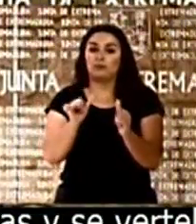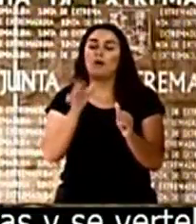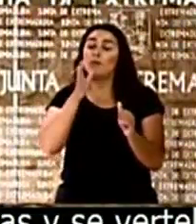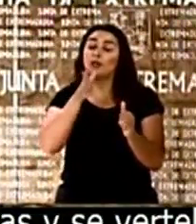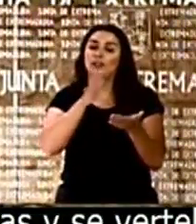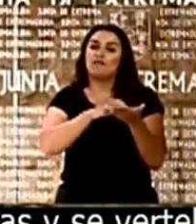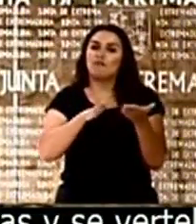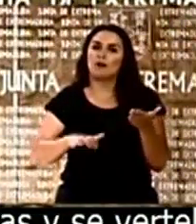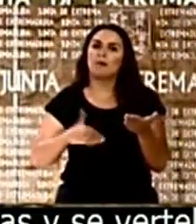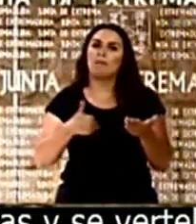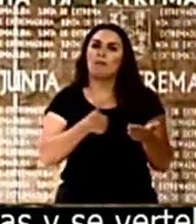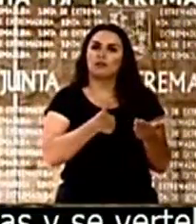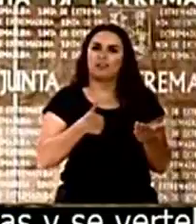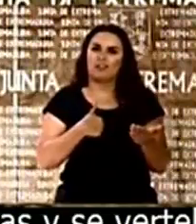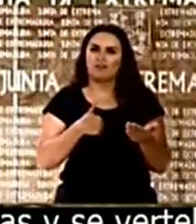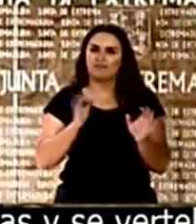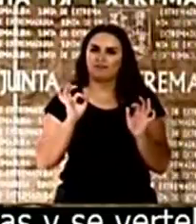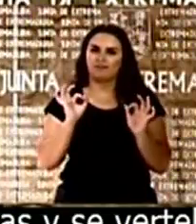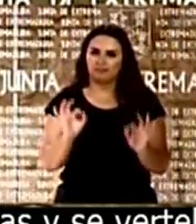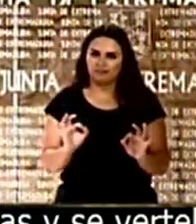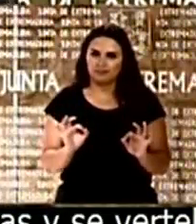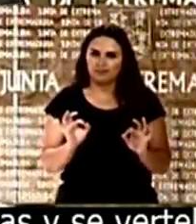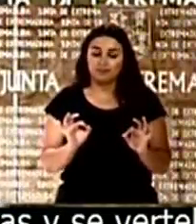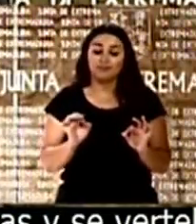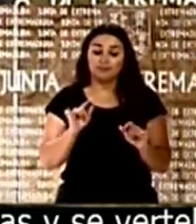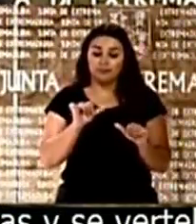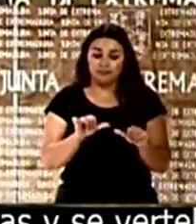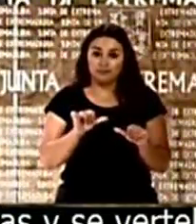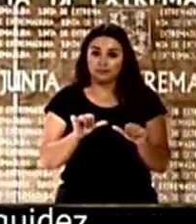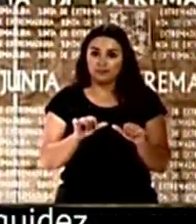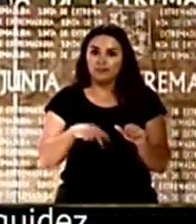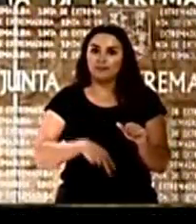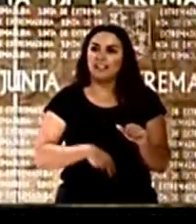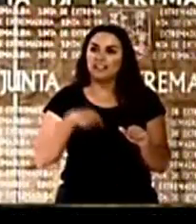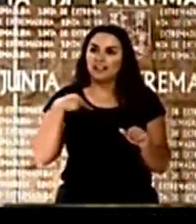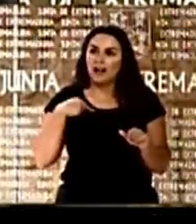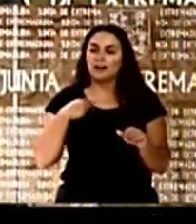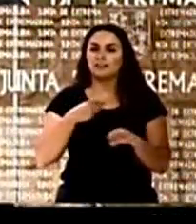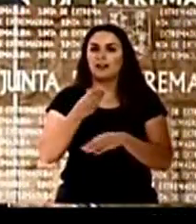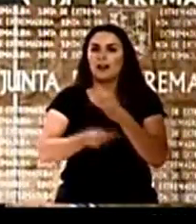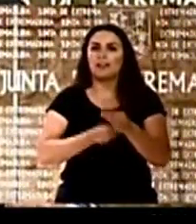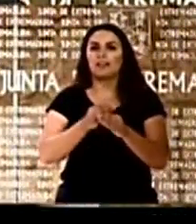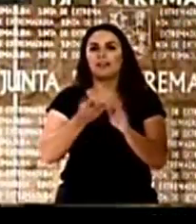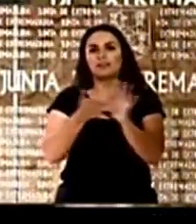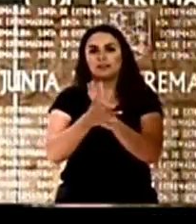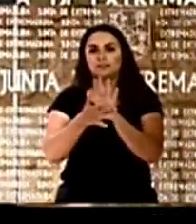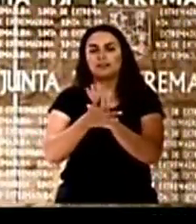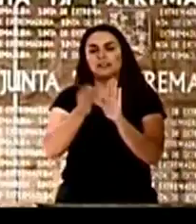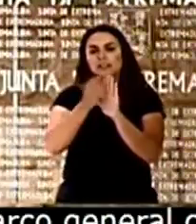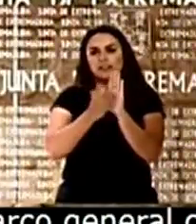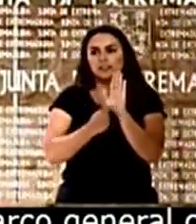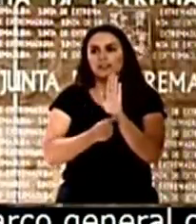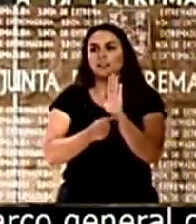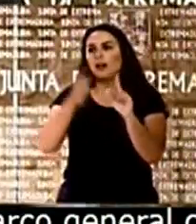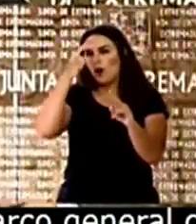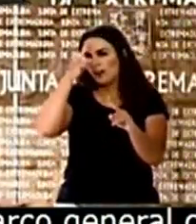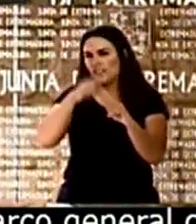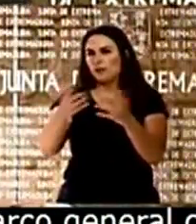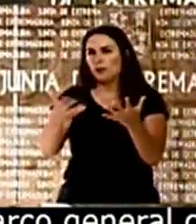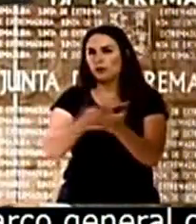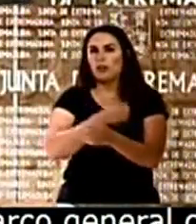posición que es un punto de marco general de actuaciones, de definición de metodología, de definición de objetivos. Se